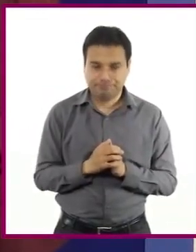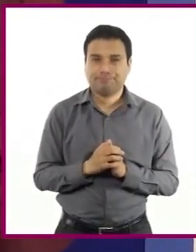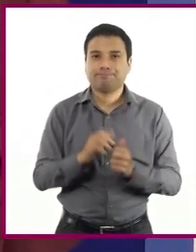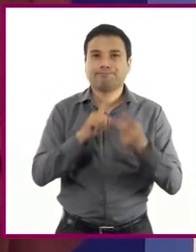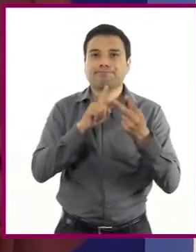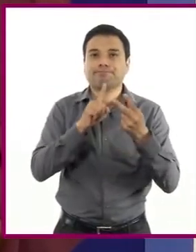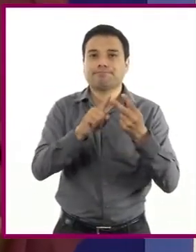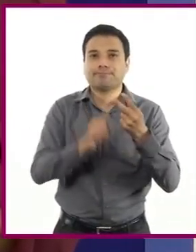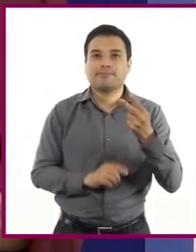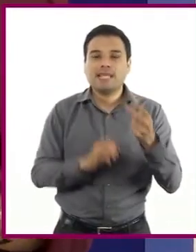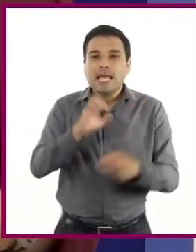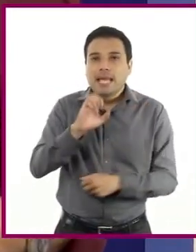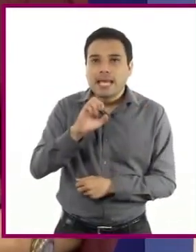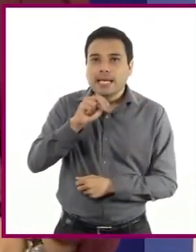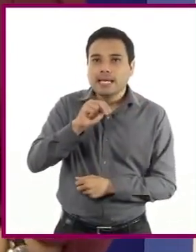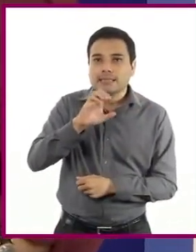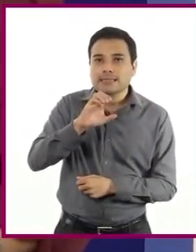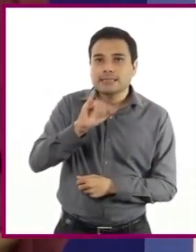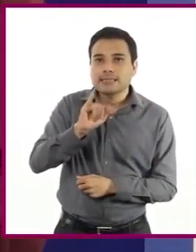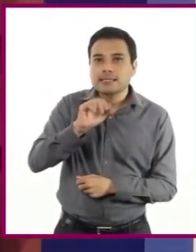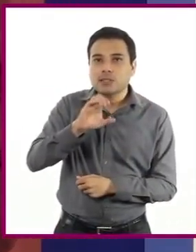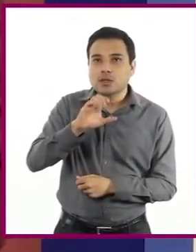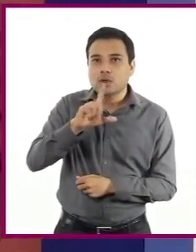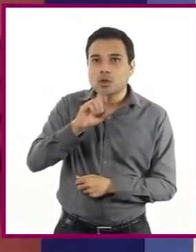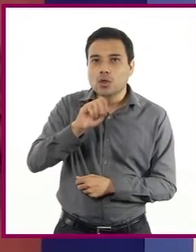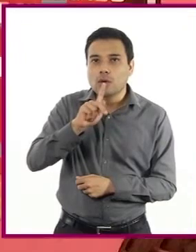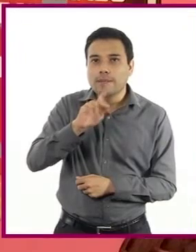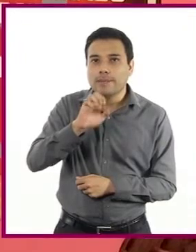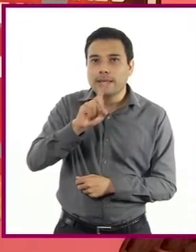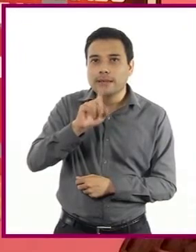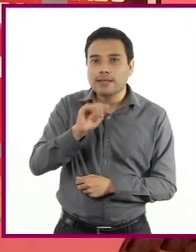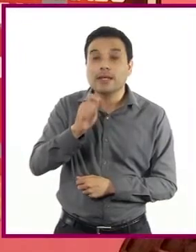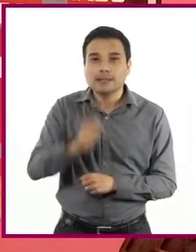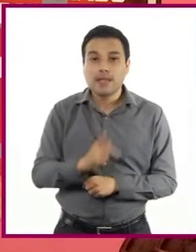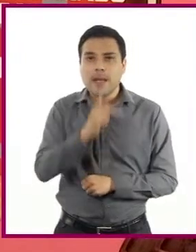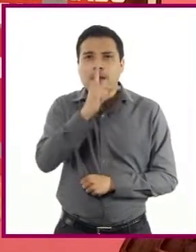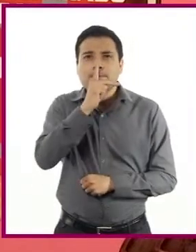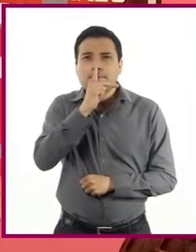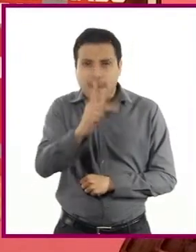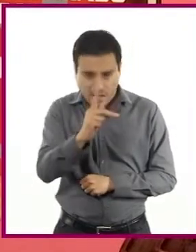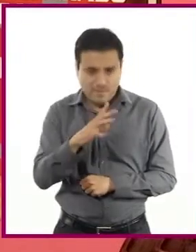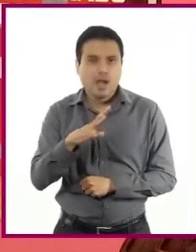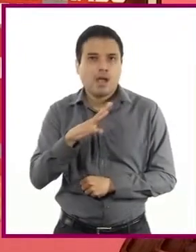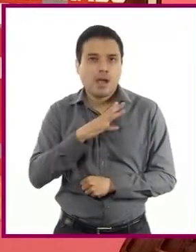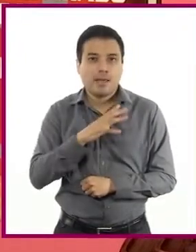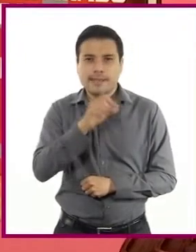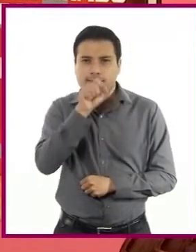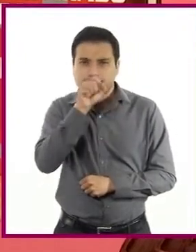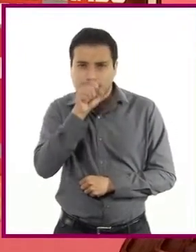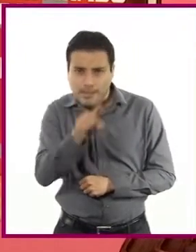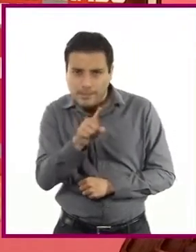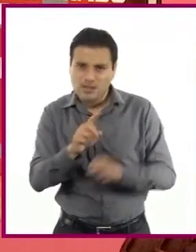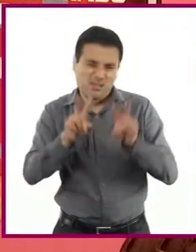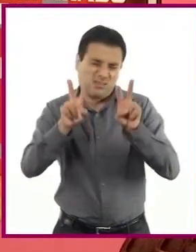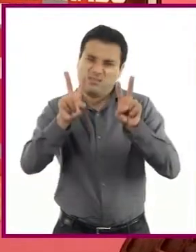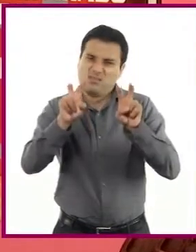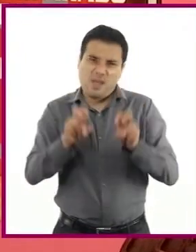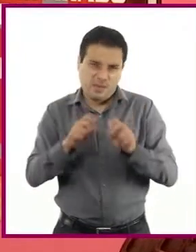enciclopédicos. Además de contener las palabras, incluyen información sobre distintos campos del